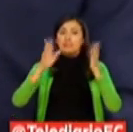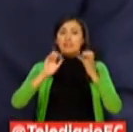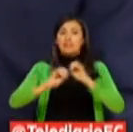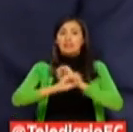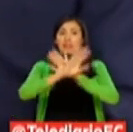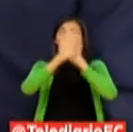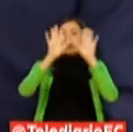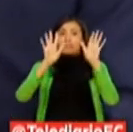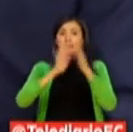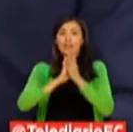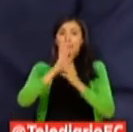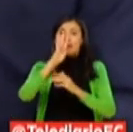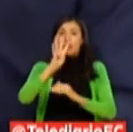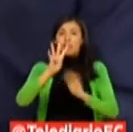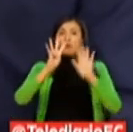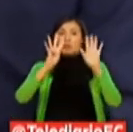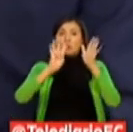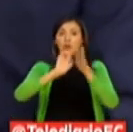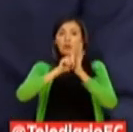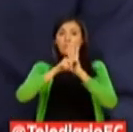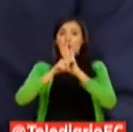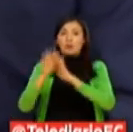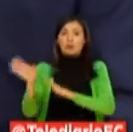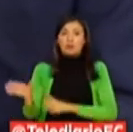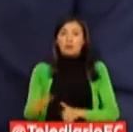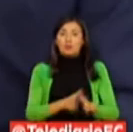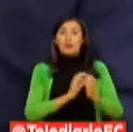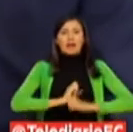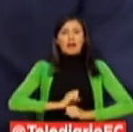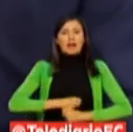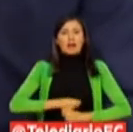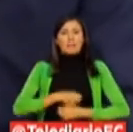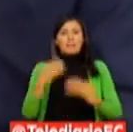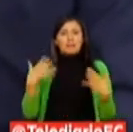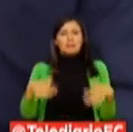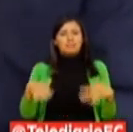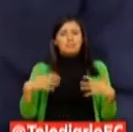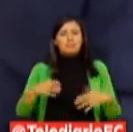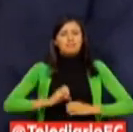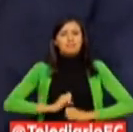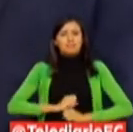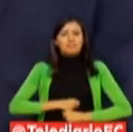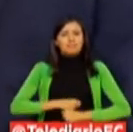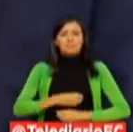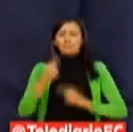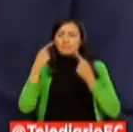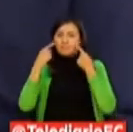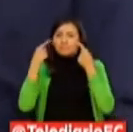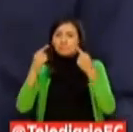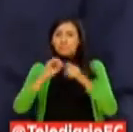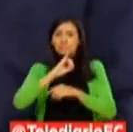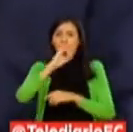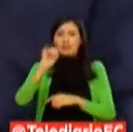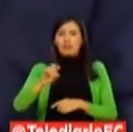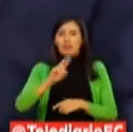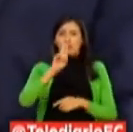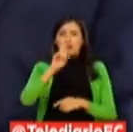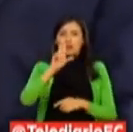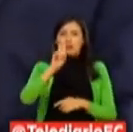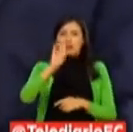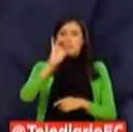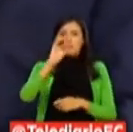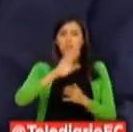7:49 de la mañana. A pesar de ser tan temprano, ya nos está dando hambre. Sí, nuestro invitado Julio Pazos,